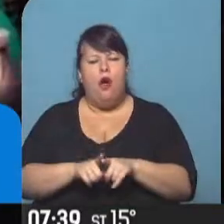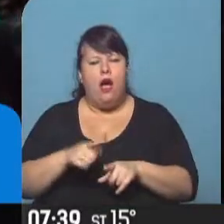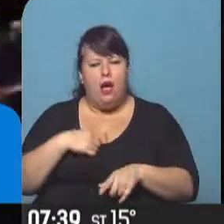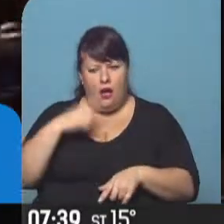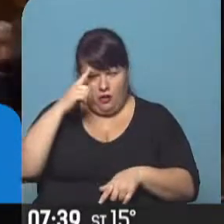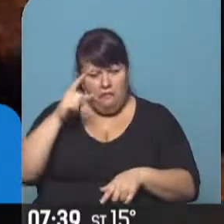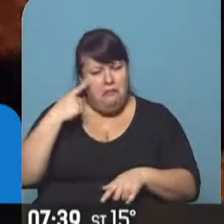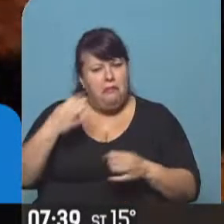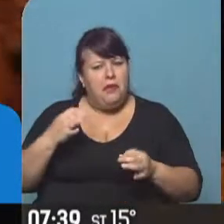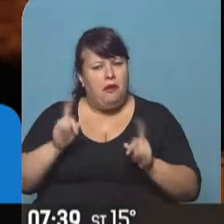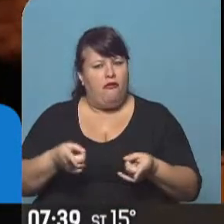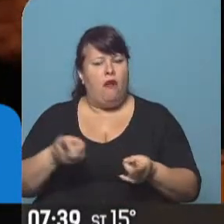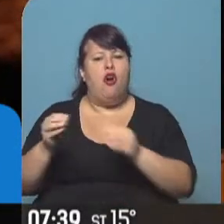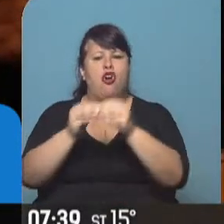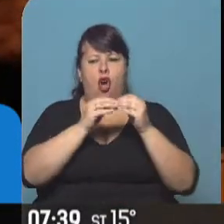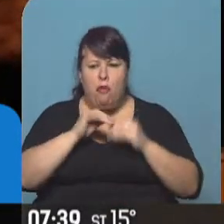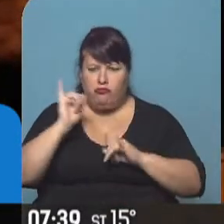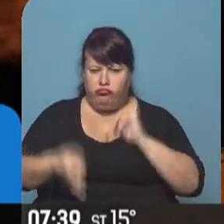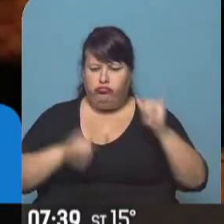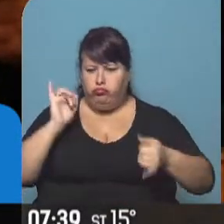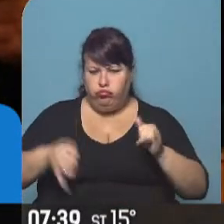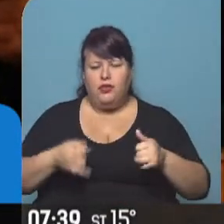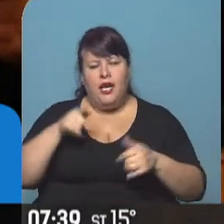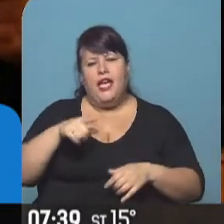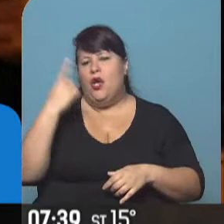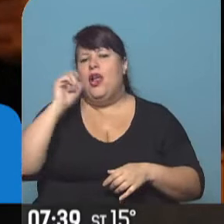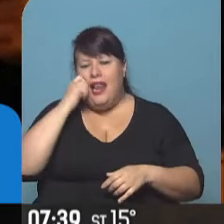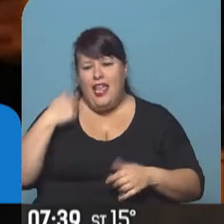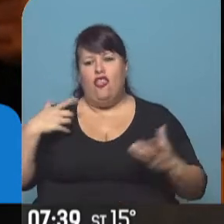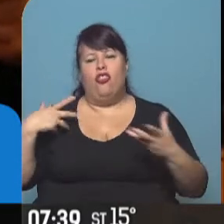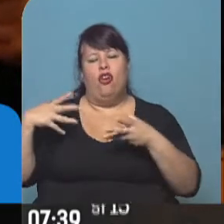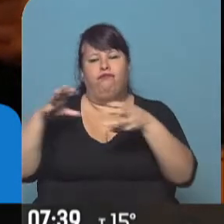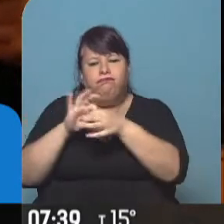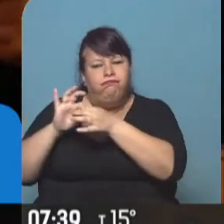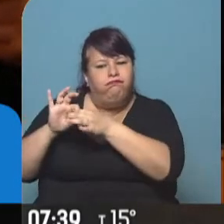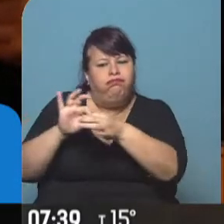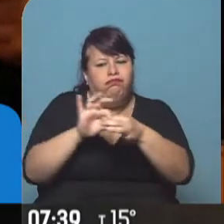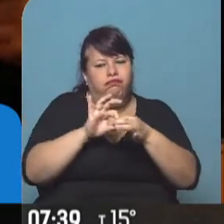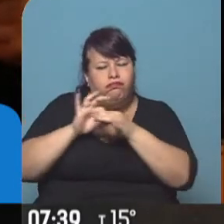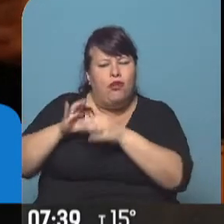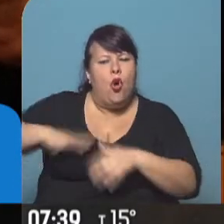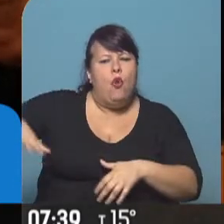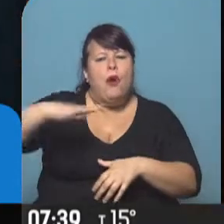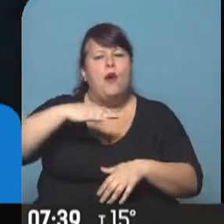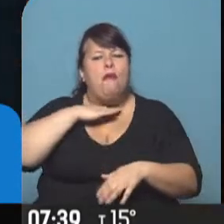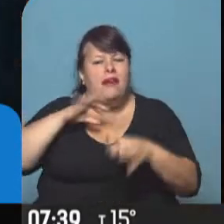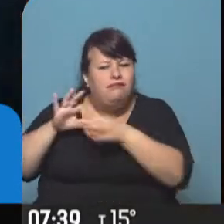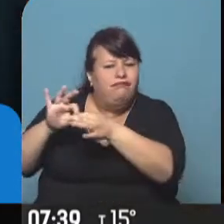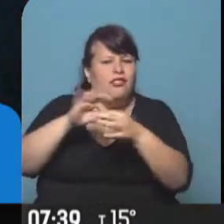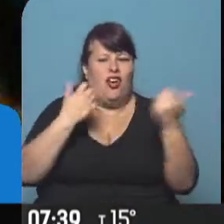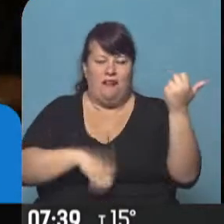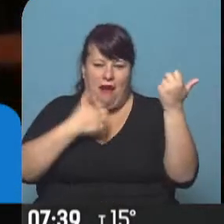esperábamos que respondiera, los compañeros respondieron y eso fue lo bonito, que se unificó el pueblo con el